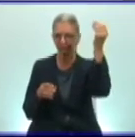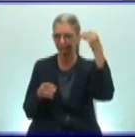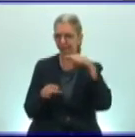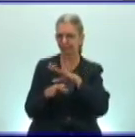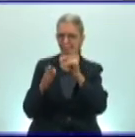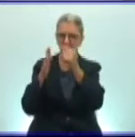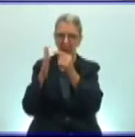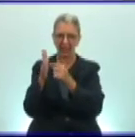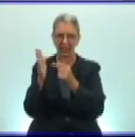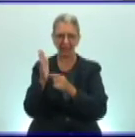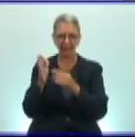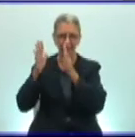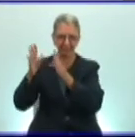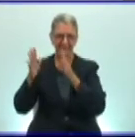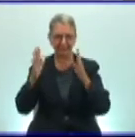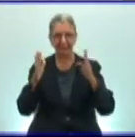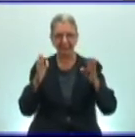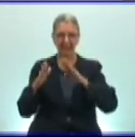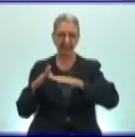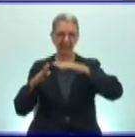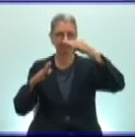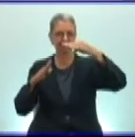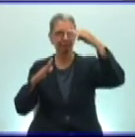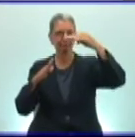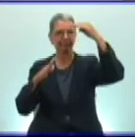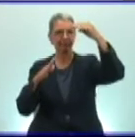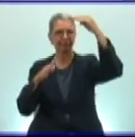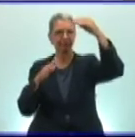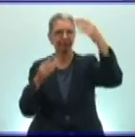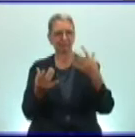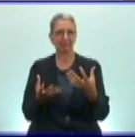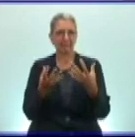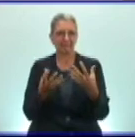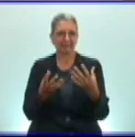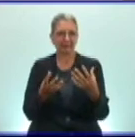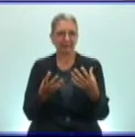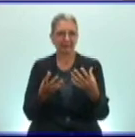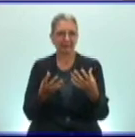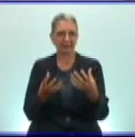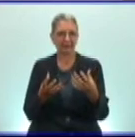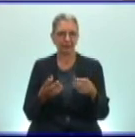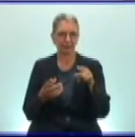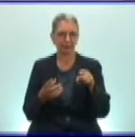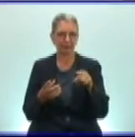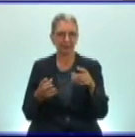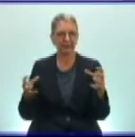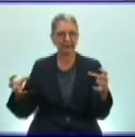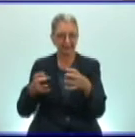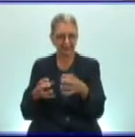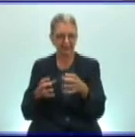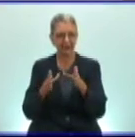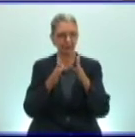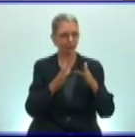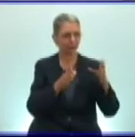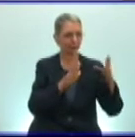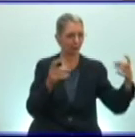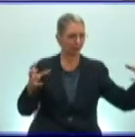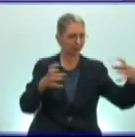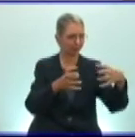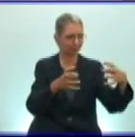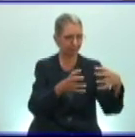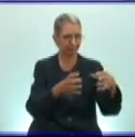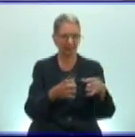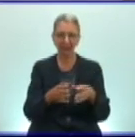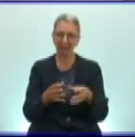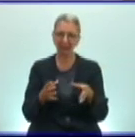Fueron clasificados en orden creciente en su peso atómico, en series y en grupos. También asigné las